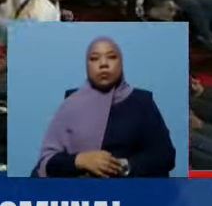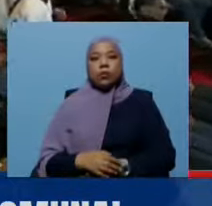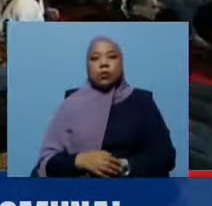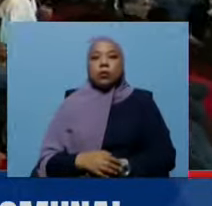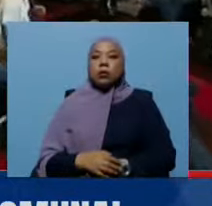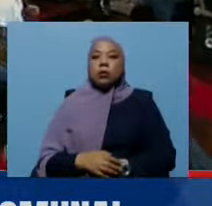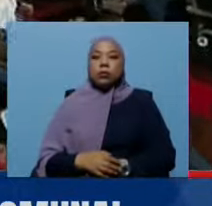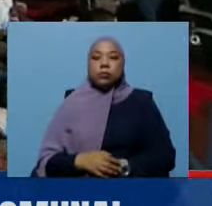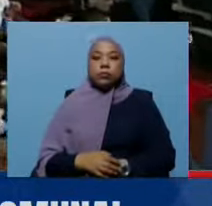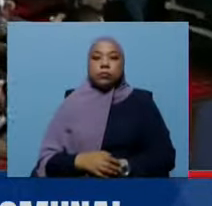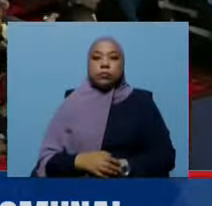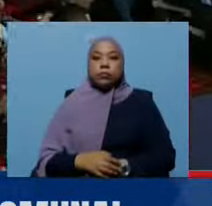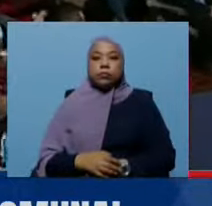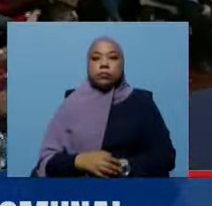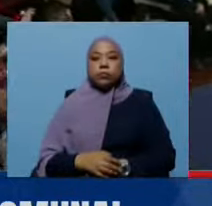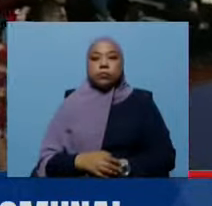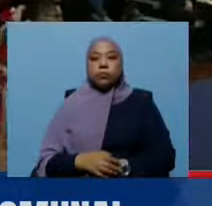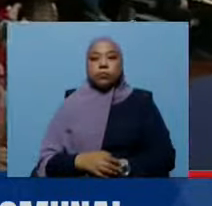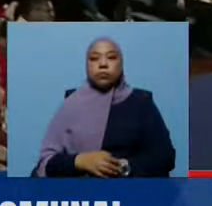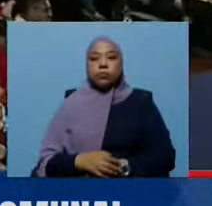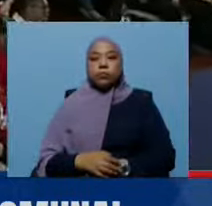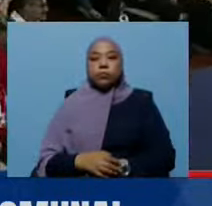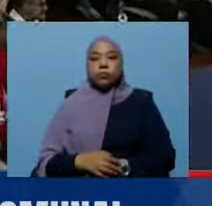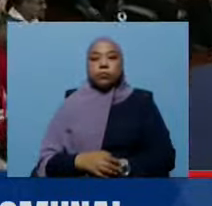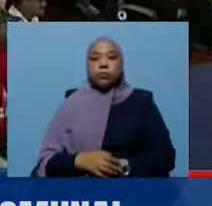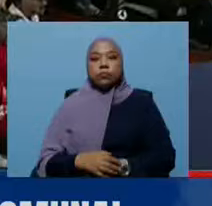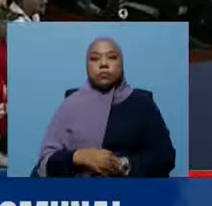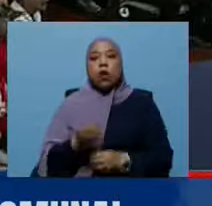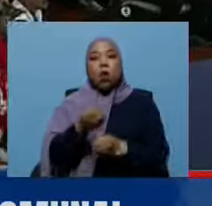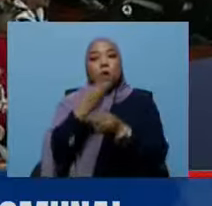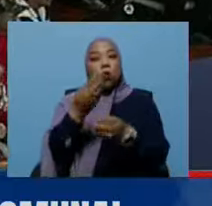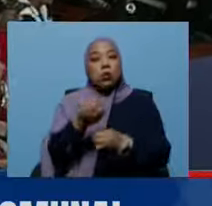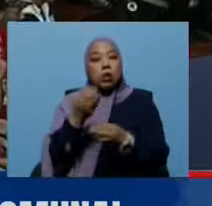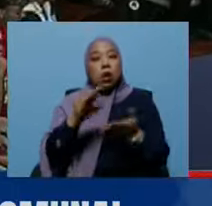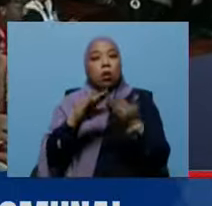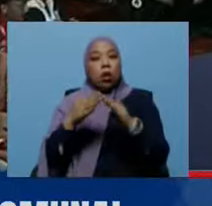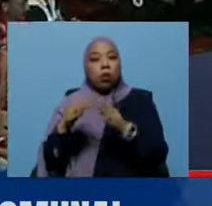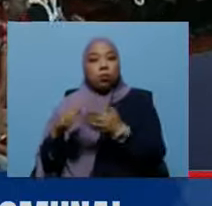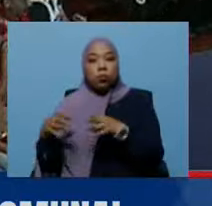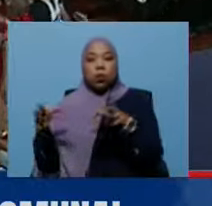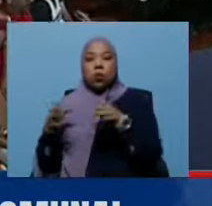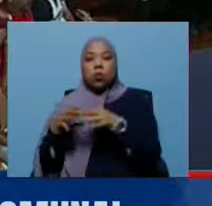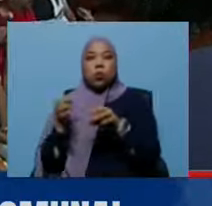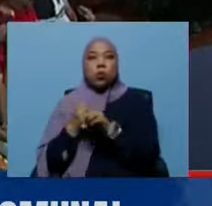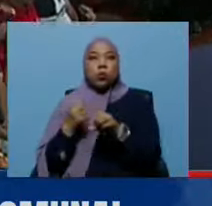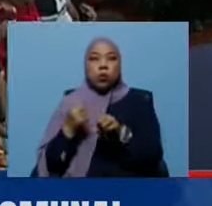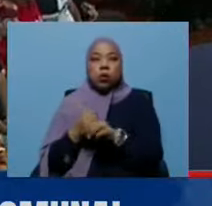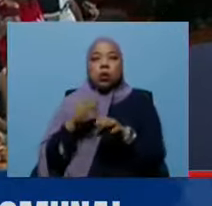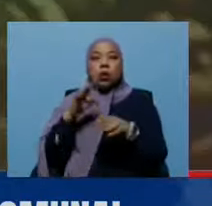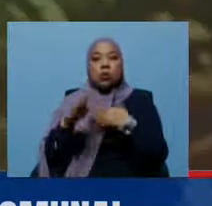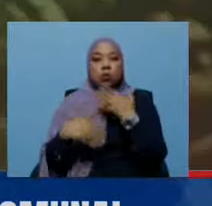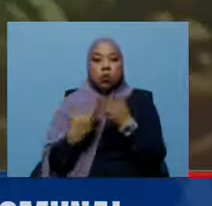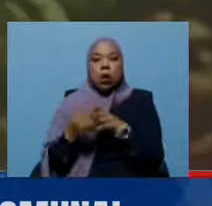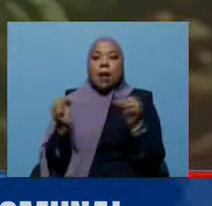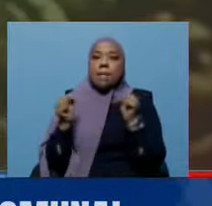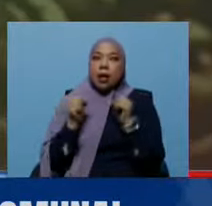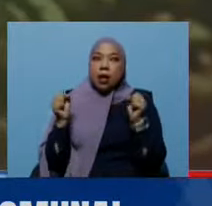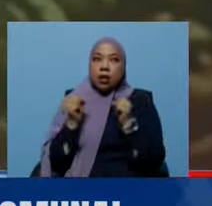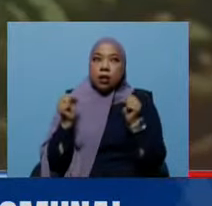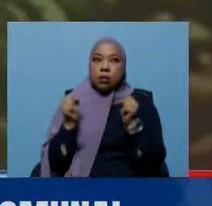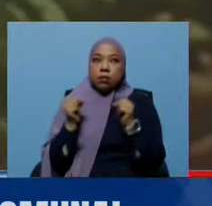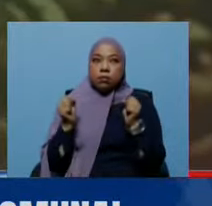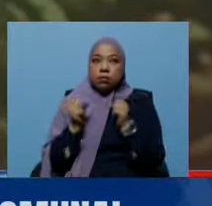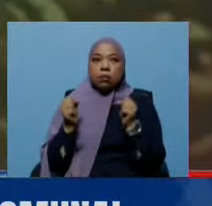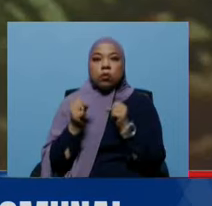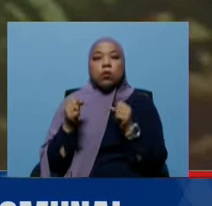Correcto. También me dicen que están por aquí la gente de consejos comunales y comunas de Mérida,